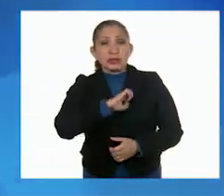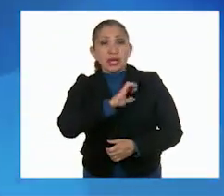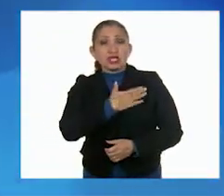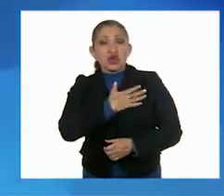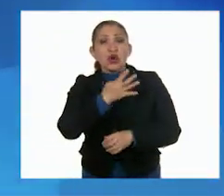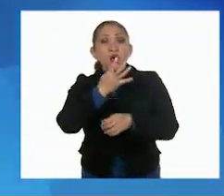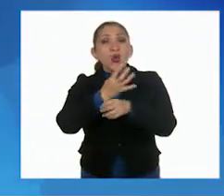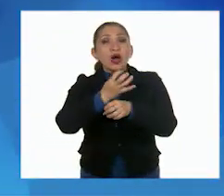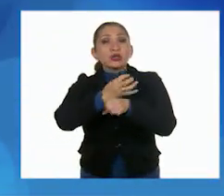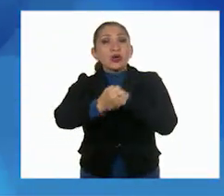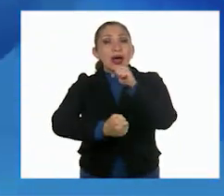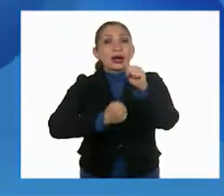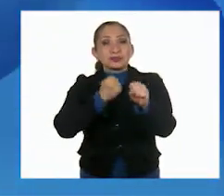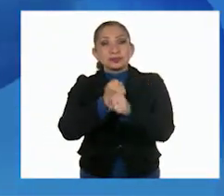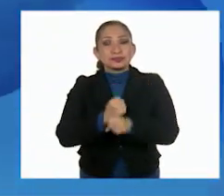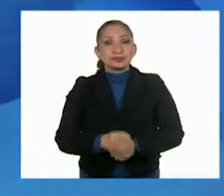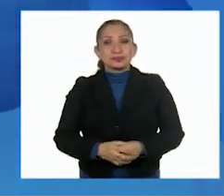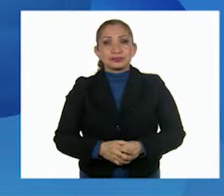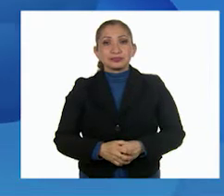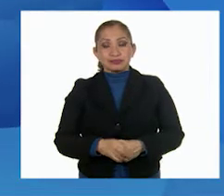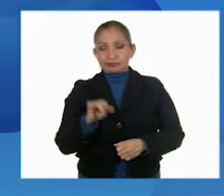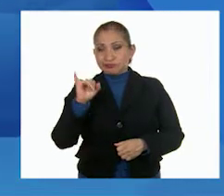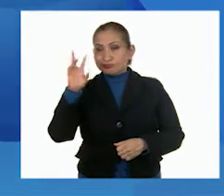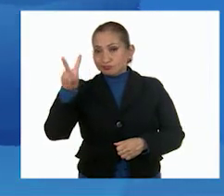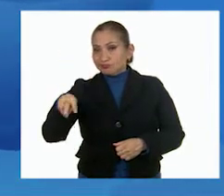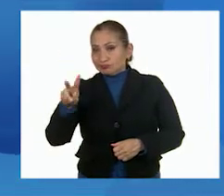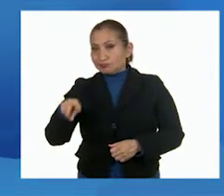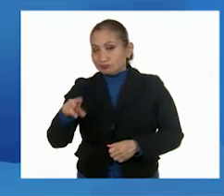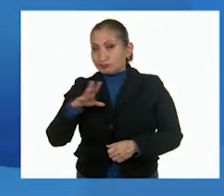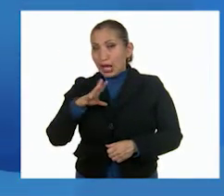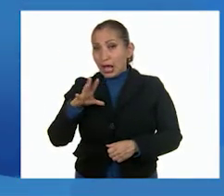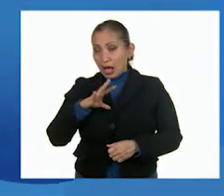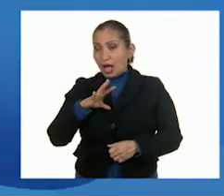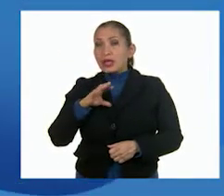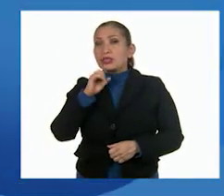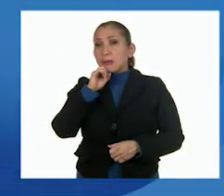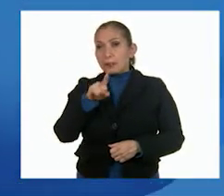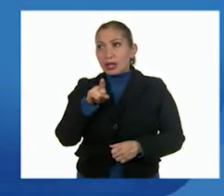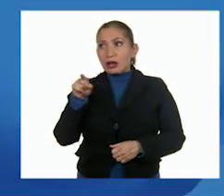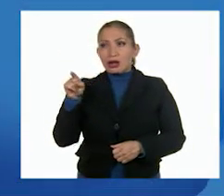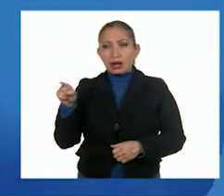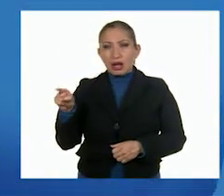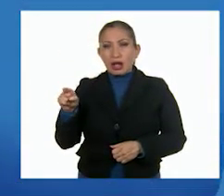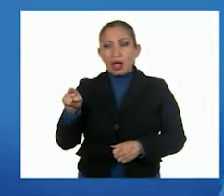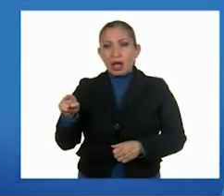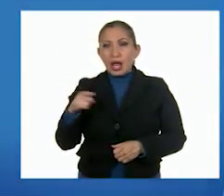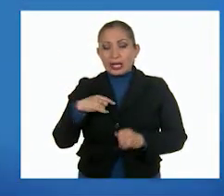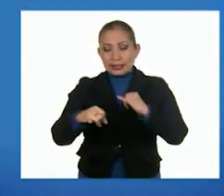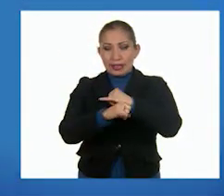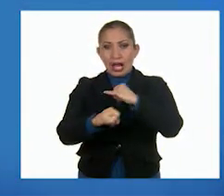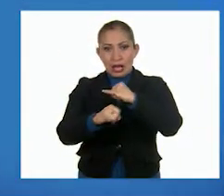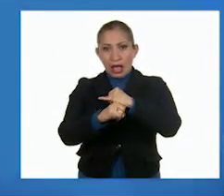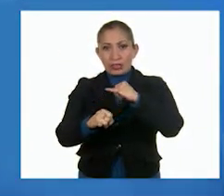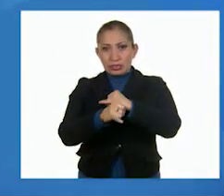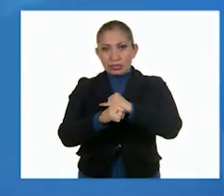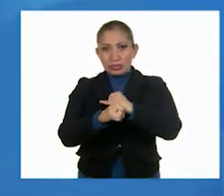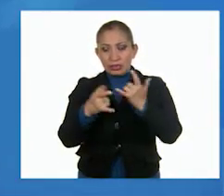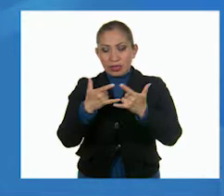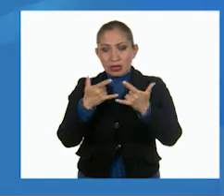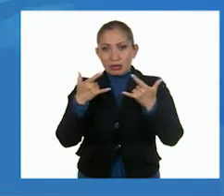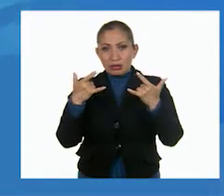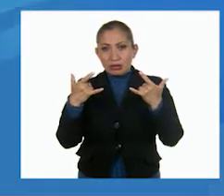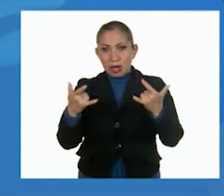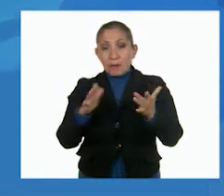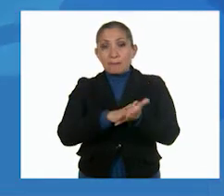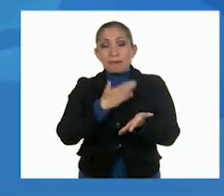grado. Uh-huh. Sí, que se encuentra disponible también en el repertorio digital histórico,